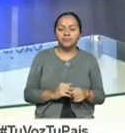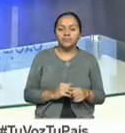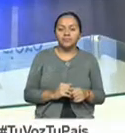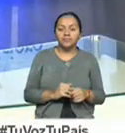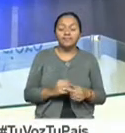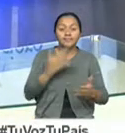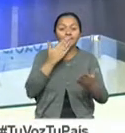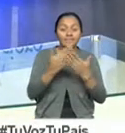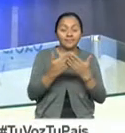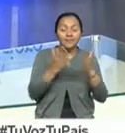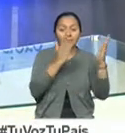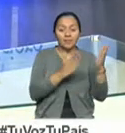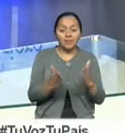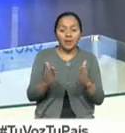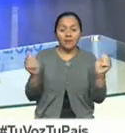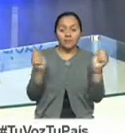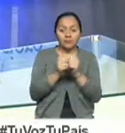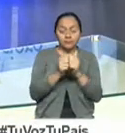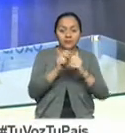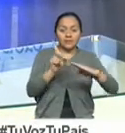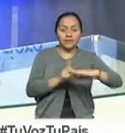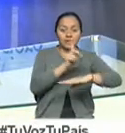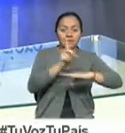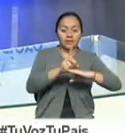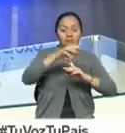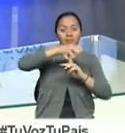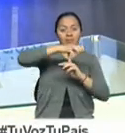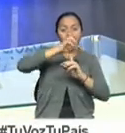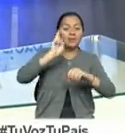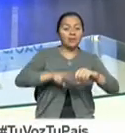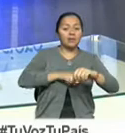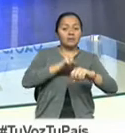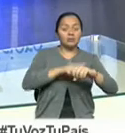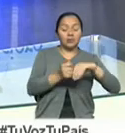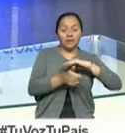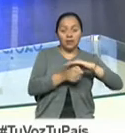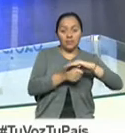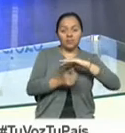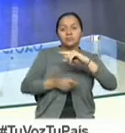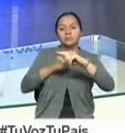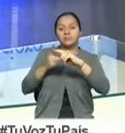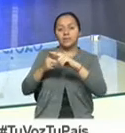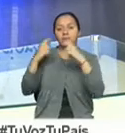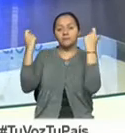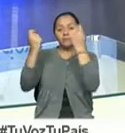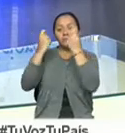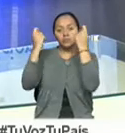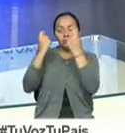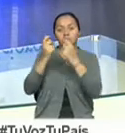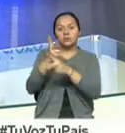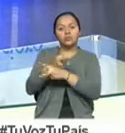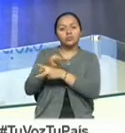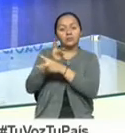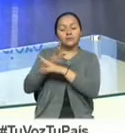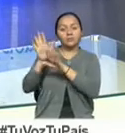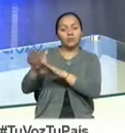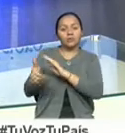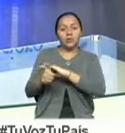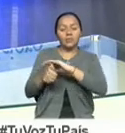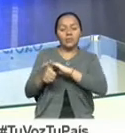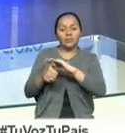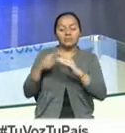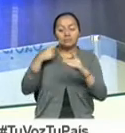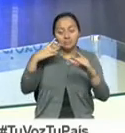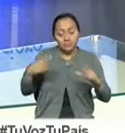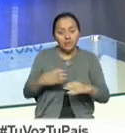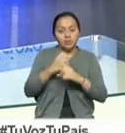Gracias a un programa conjunto entre la Dirección del Parque Nacional Galápagos y la organización Galápagos Conservancy, se ha conseguido recuperar